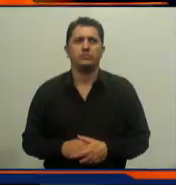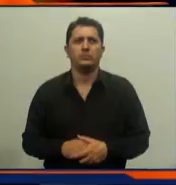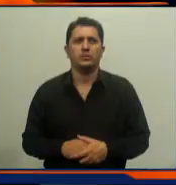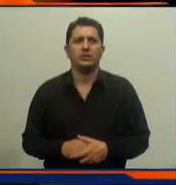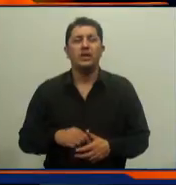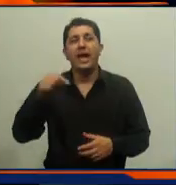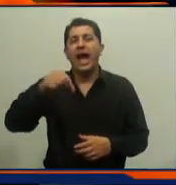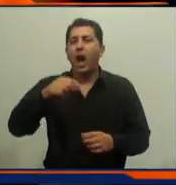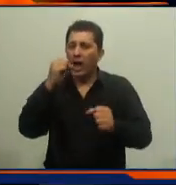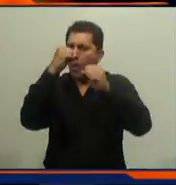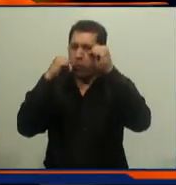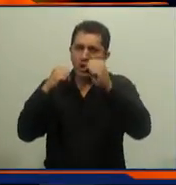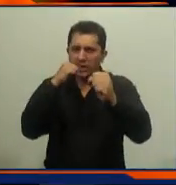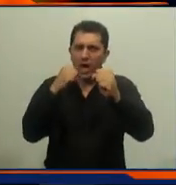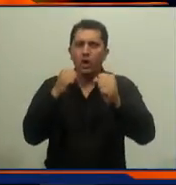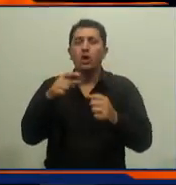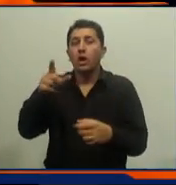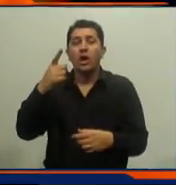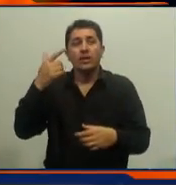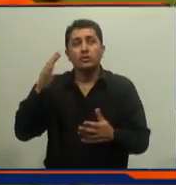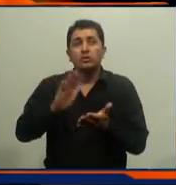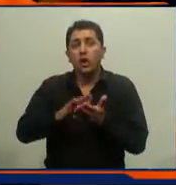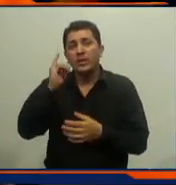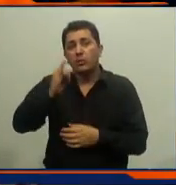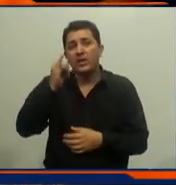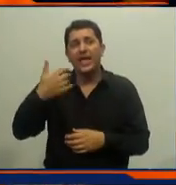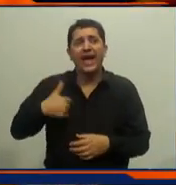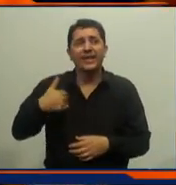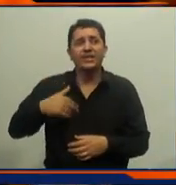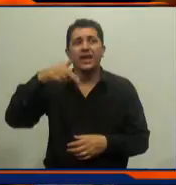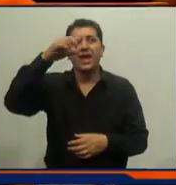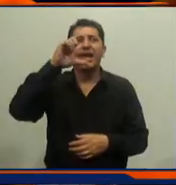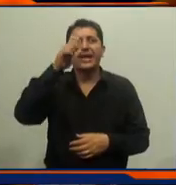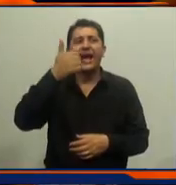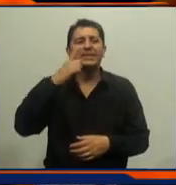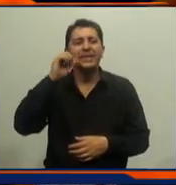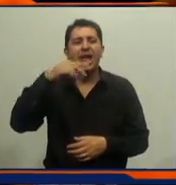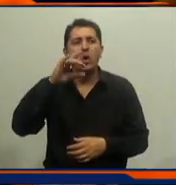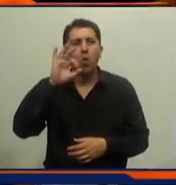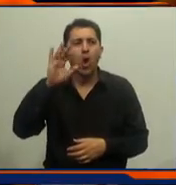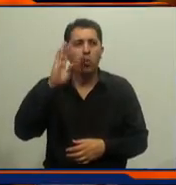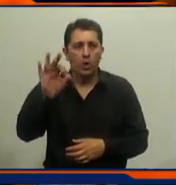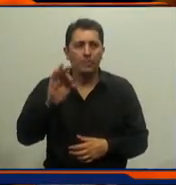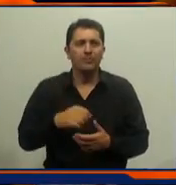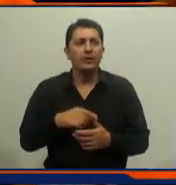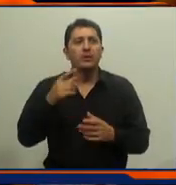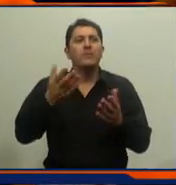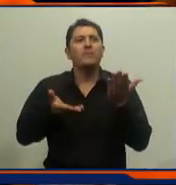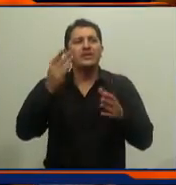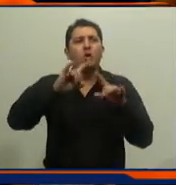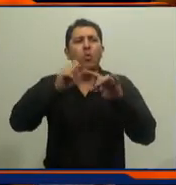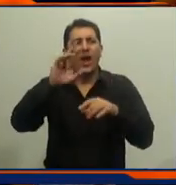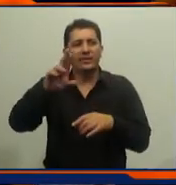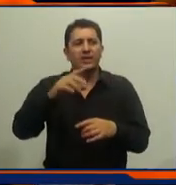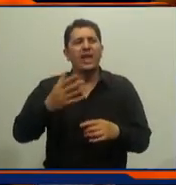y pasamos al boxeo para hablar de la argentina- de paola casal y nuevo campeona mundial superwelter recordemos que debutó como profesional